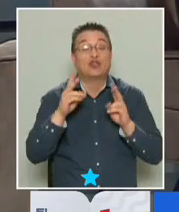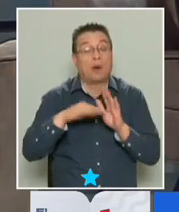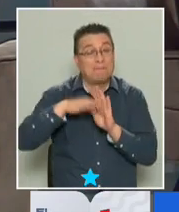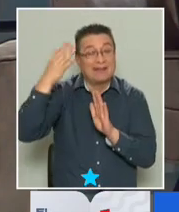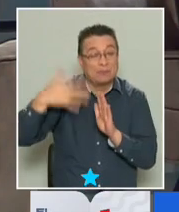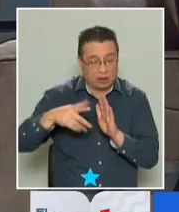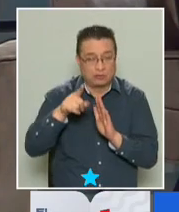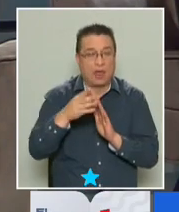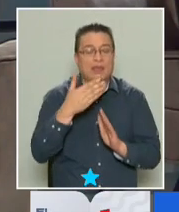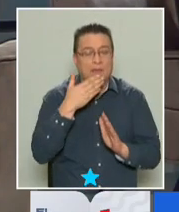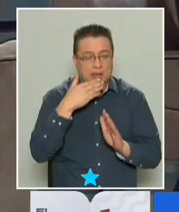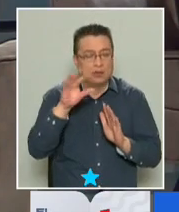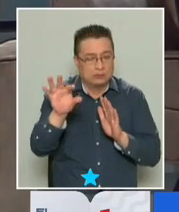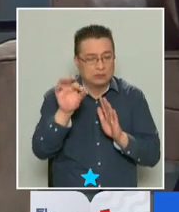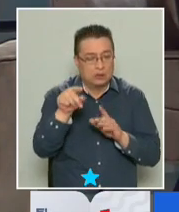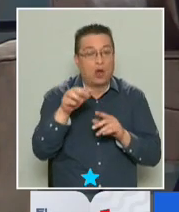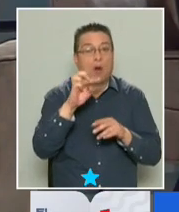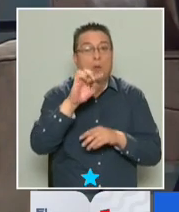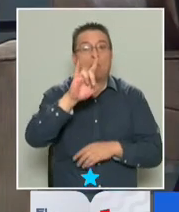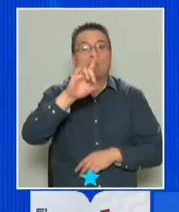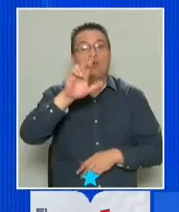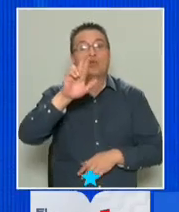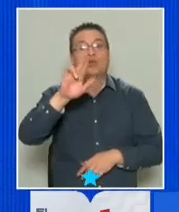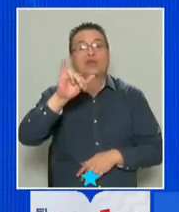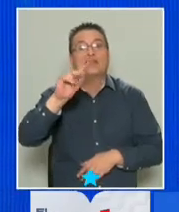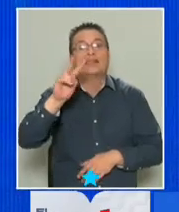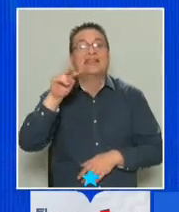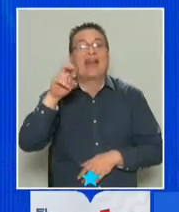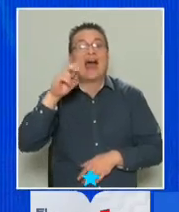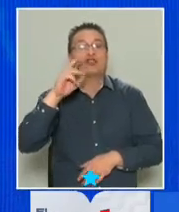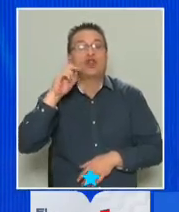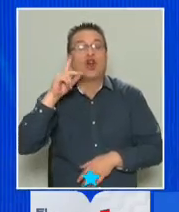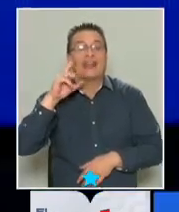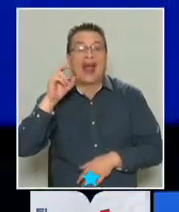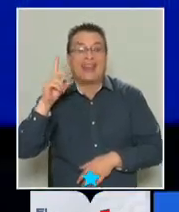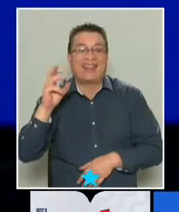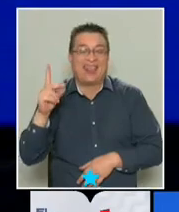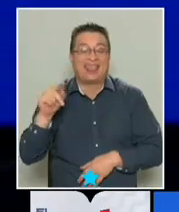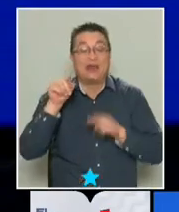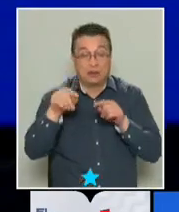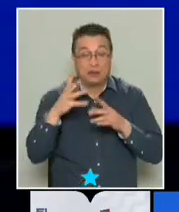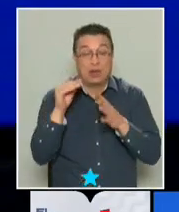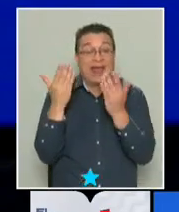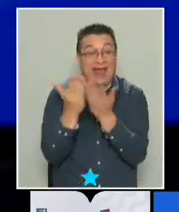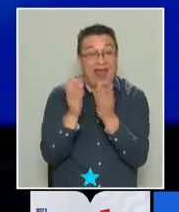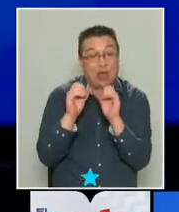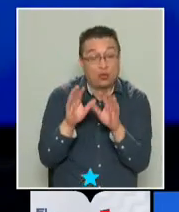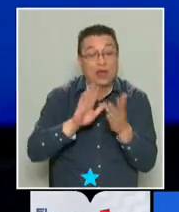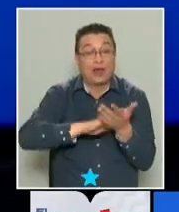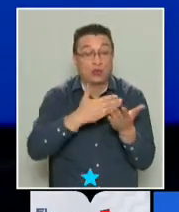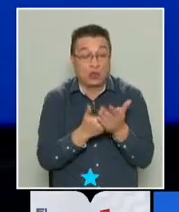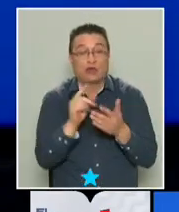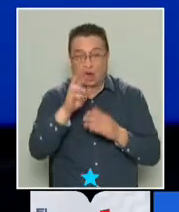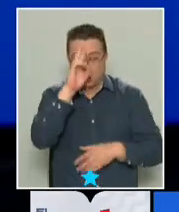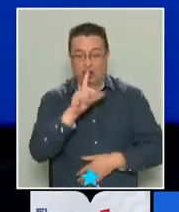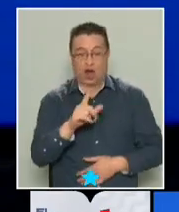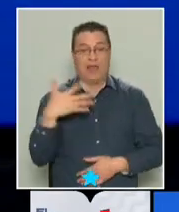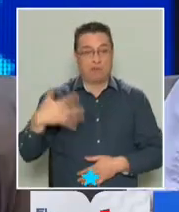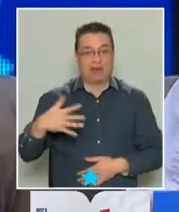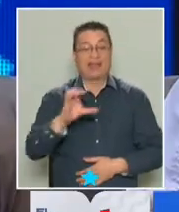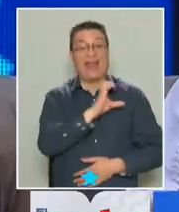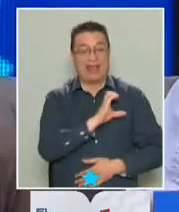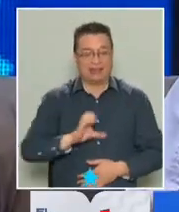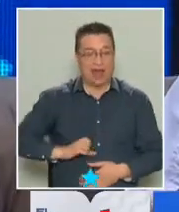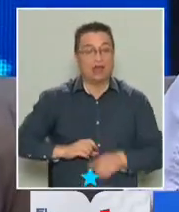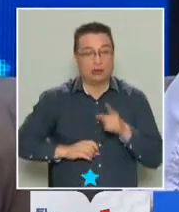también se nota de esto digamos del de la plurinacionalidad el hecho de que tanto en salud como en educación a pesar de que sea un rol relevante el estado como decía thomas